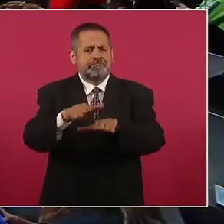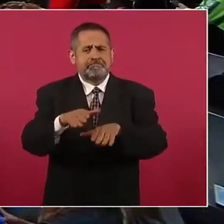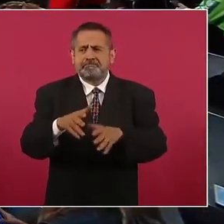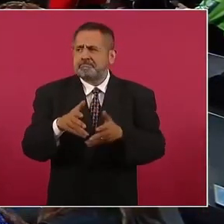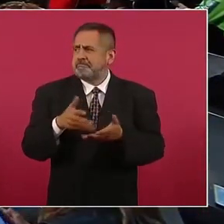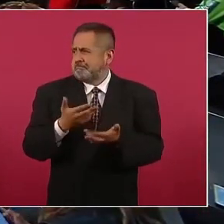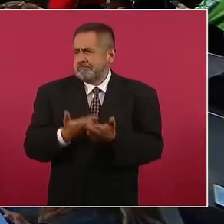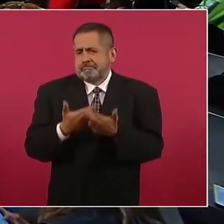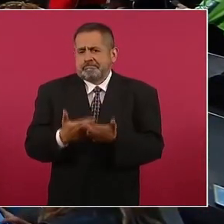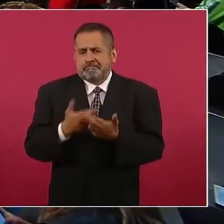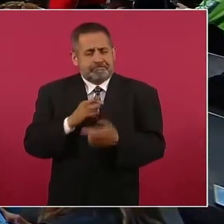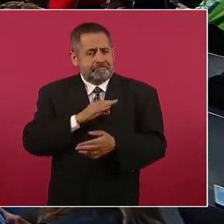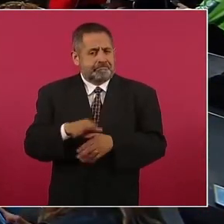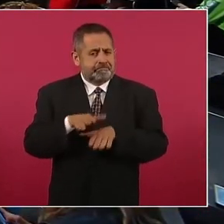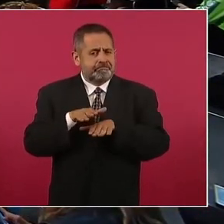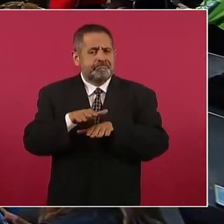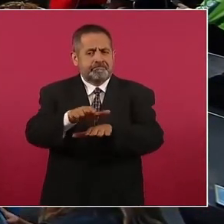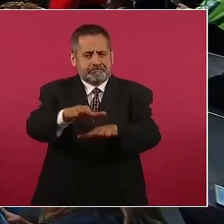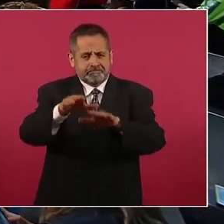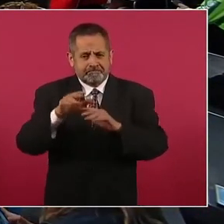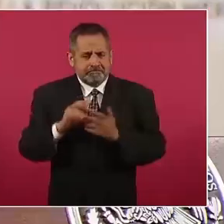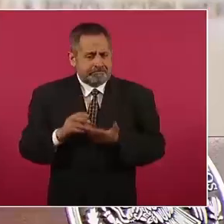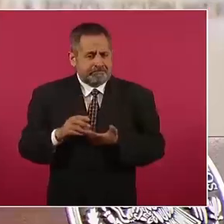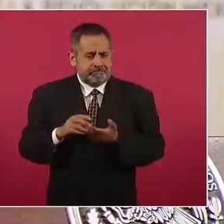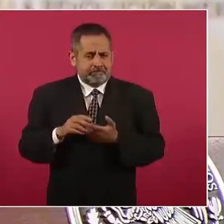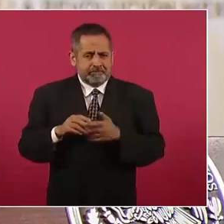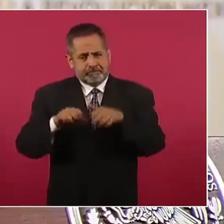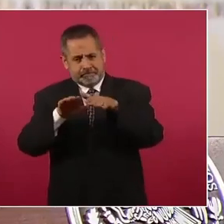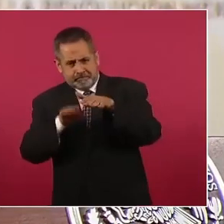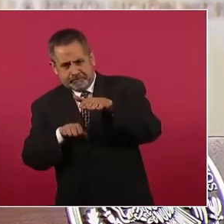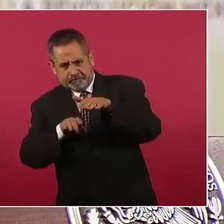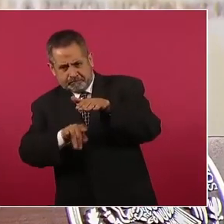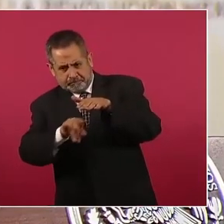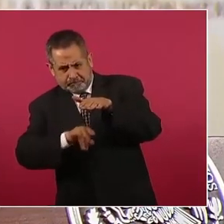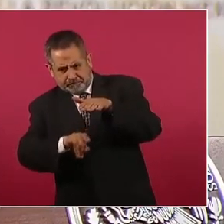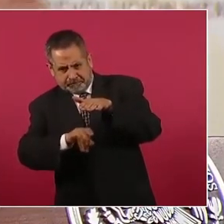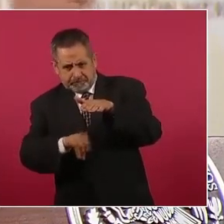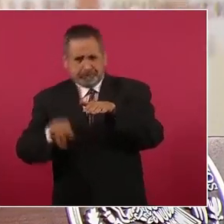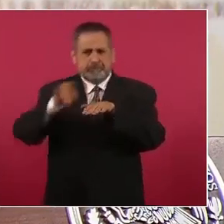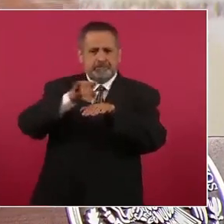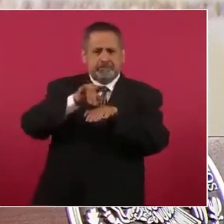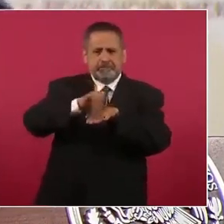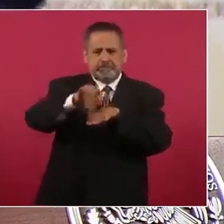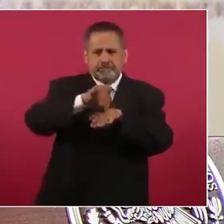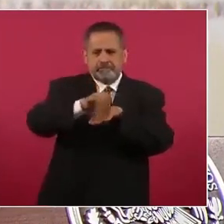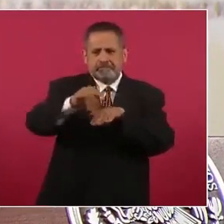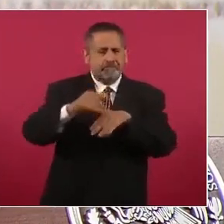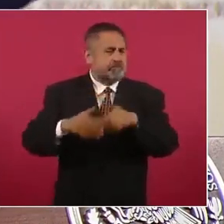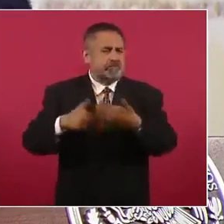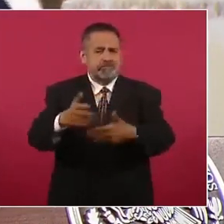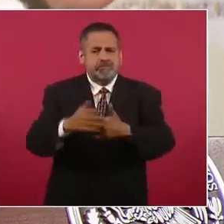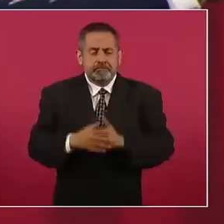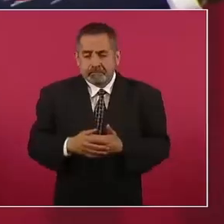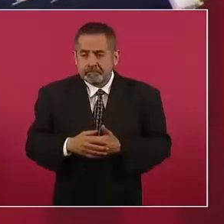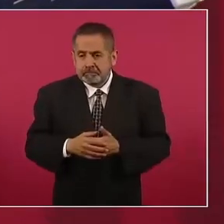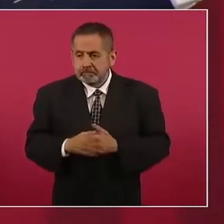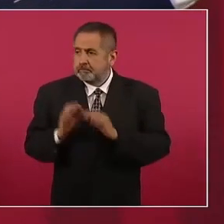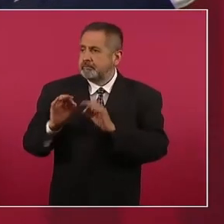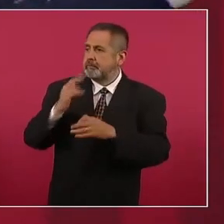rodamiento. Esa es la esencia del segundo piso. Ya después que empezaron a hacer segundos